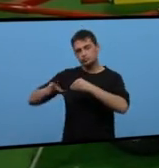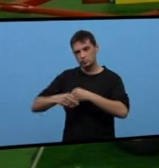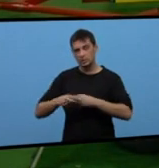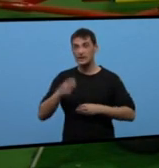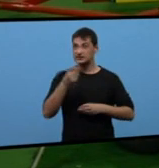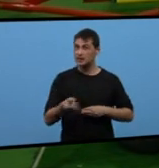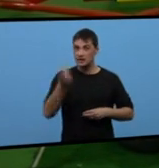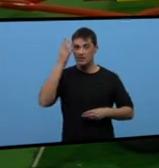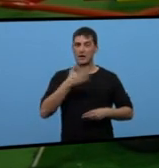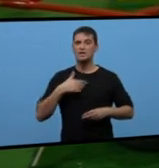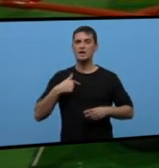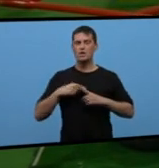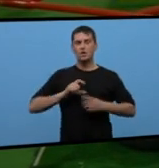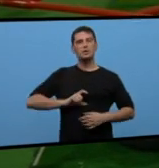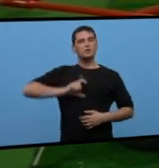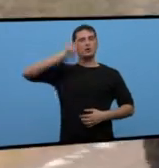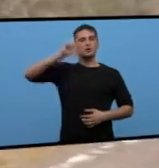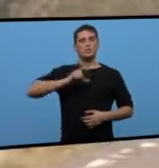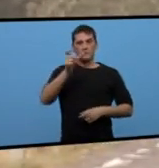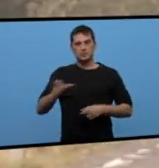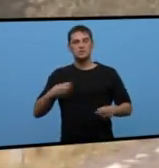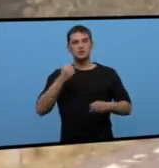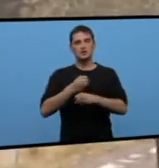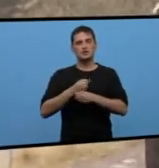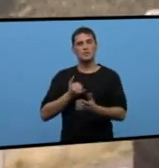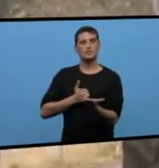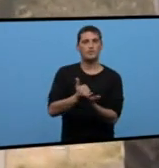pretende fomentar a autoestima dos profesionais do campo achegando ao público as súas